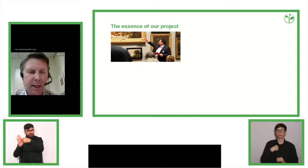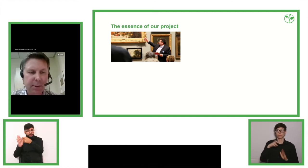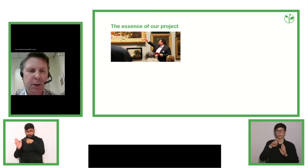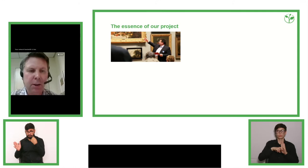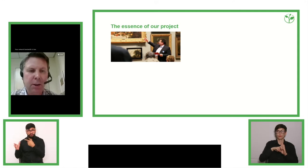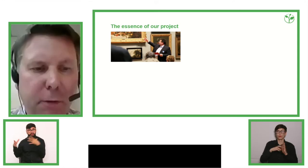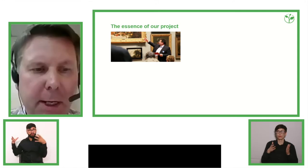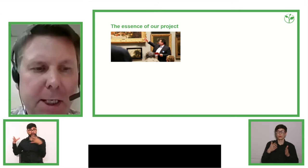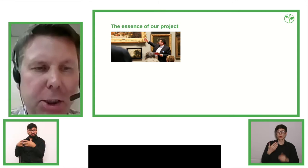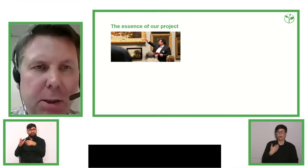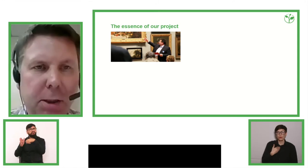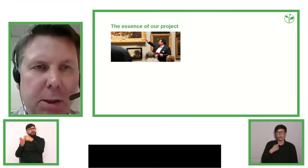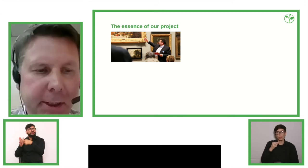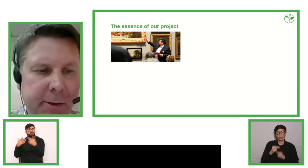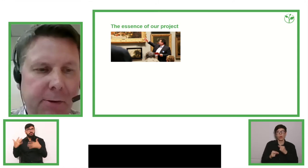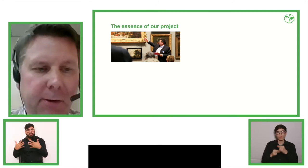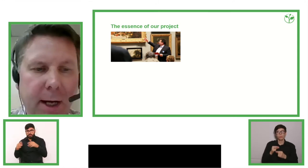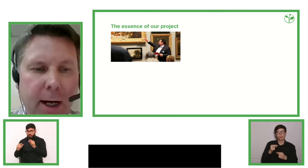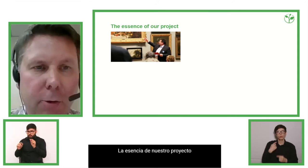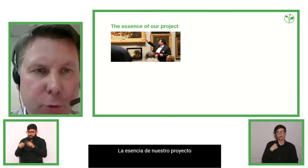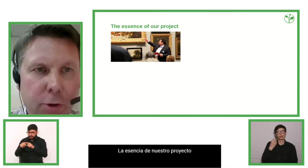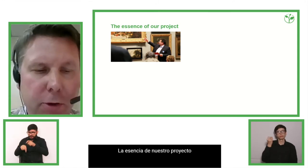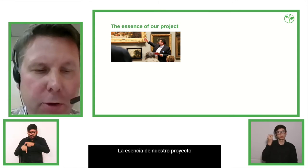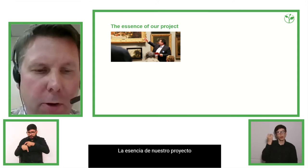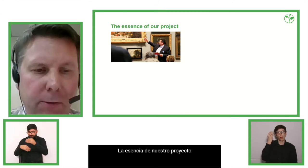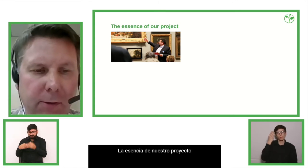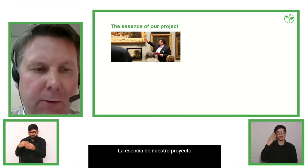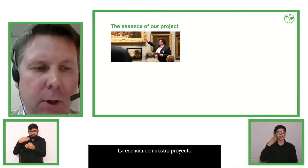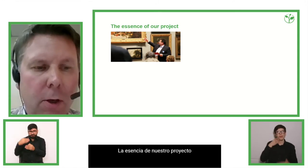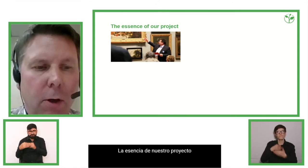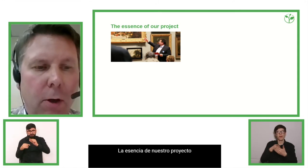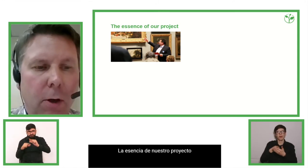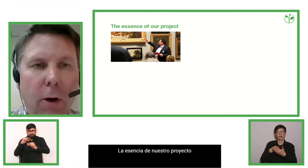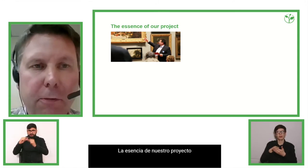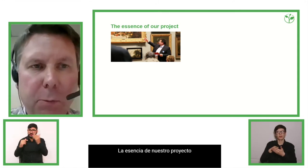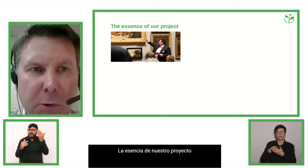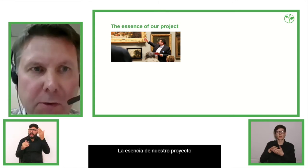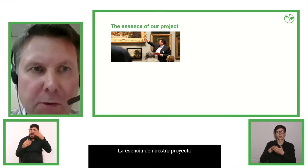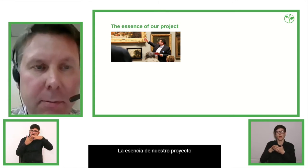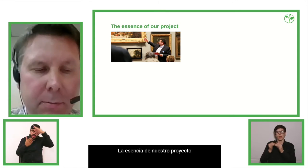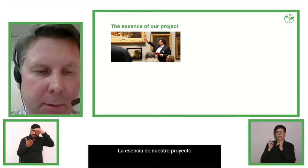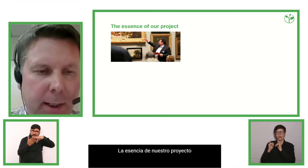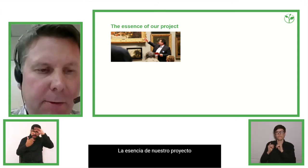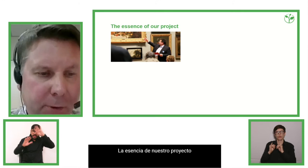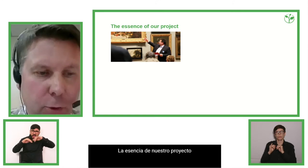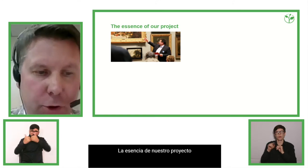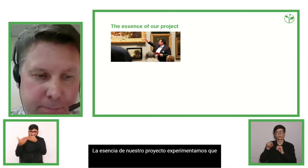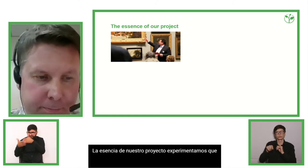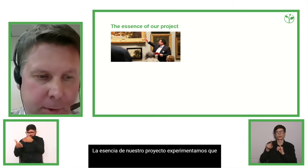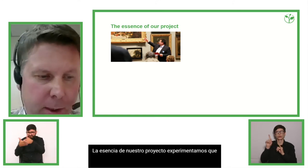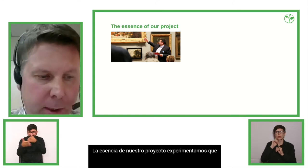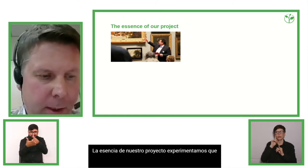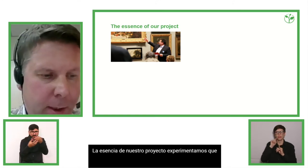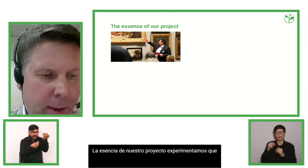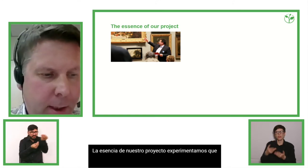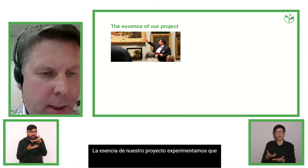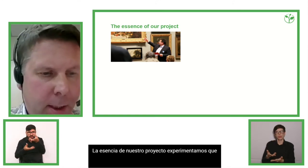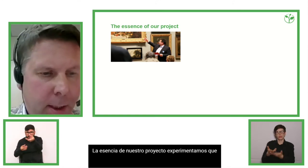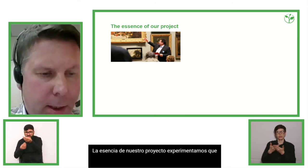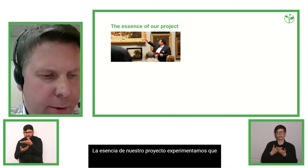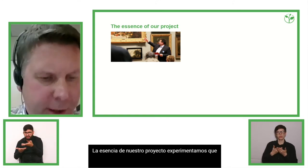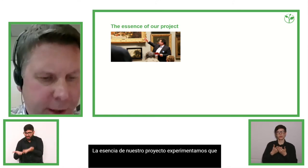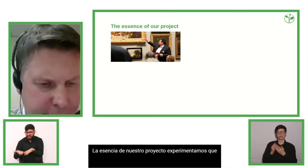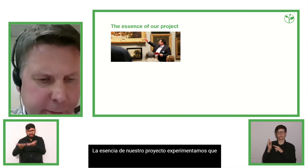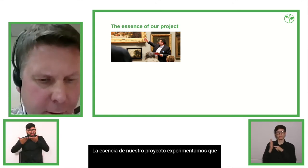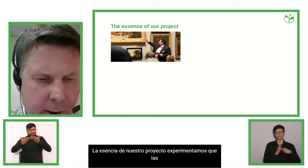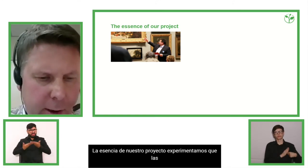Experimentamos que las barreras físicas e informacionales causan que haya una exclusión